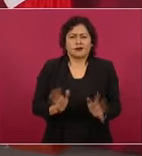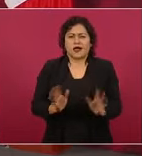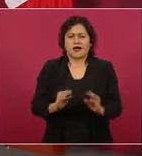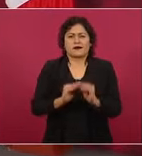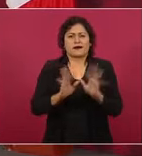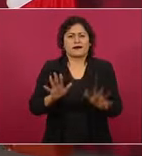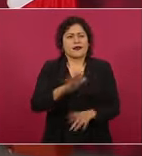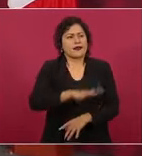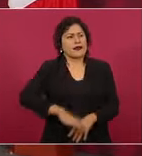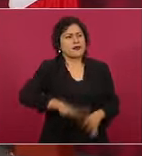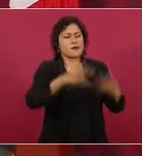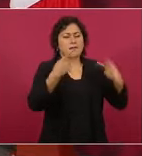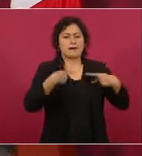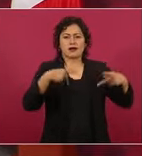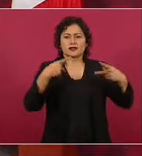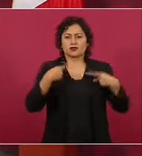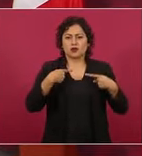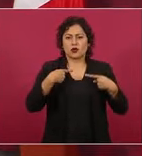consciente,